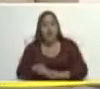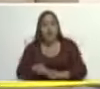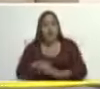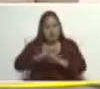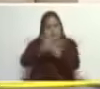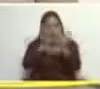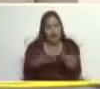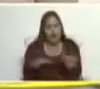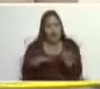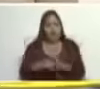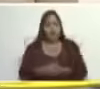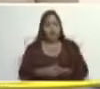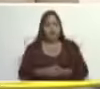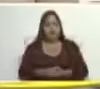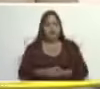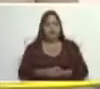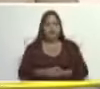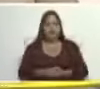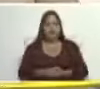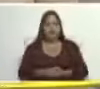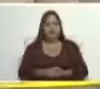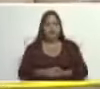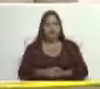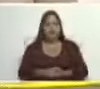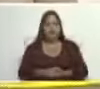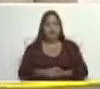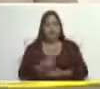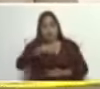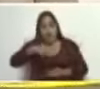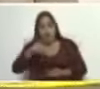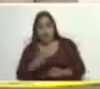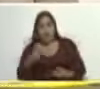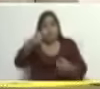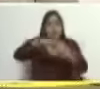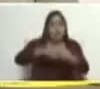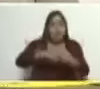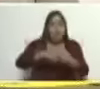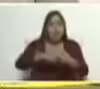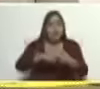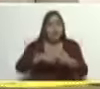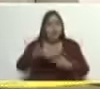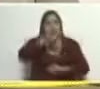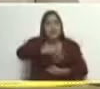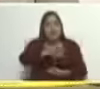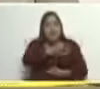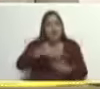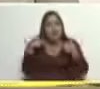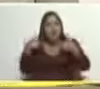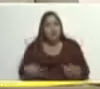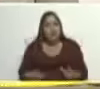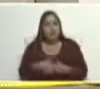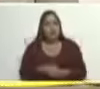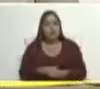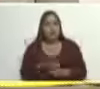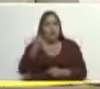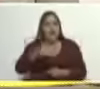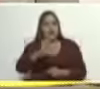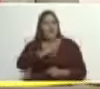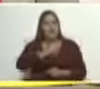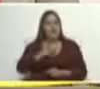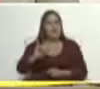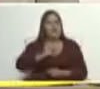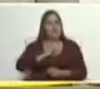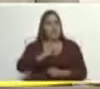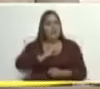legitimada, y somos parte de una civilización que tiene una